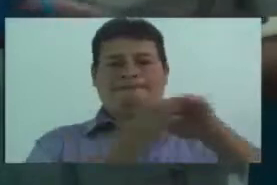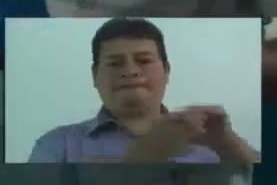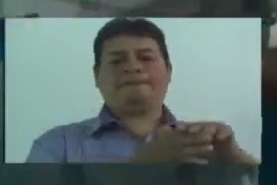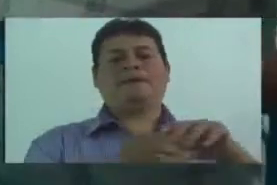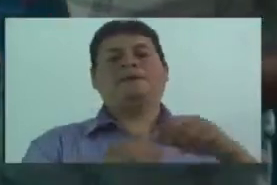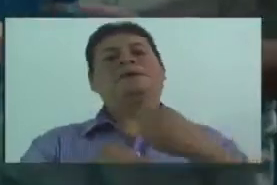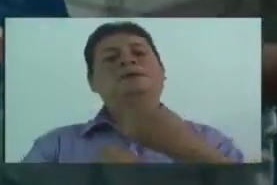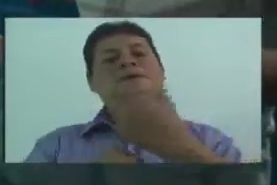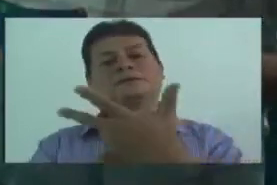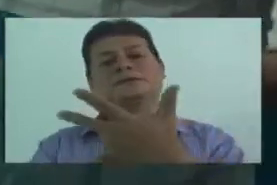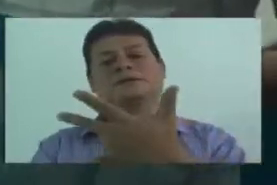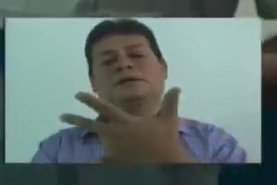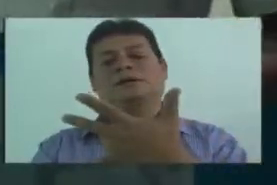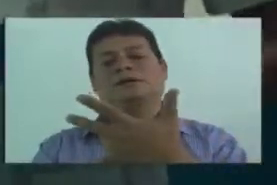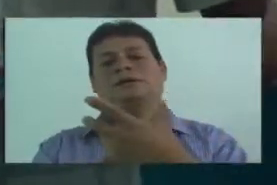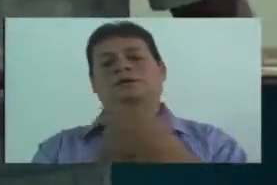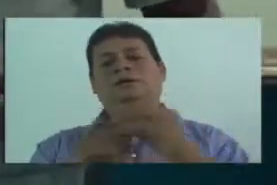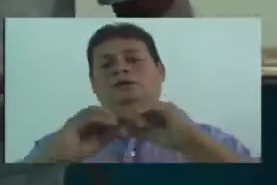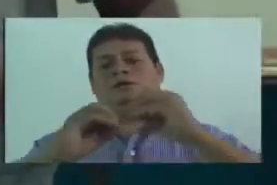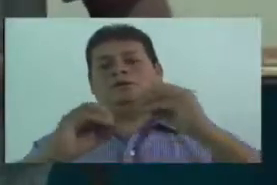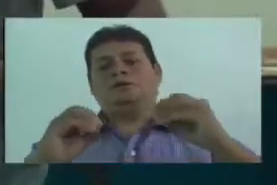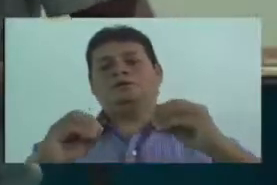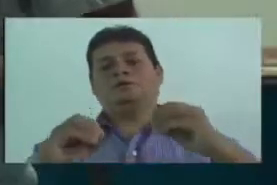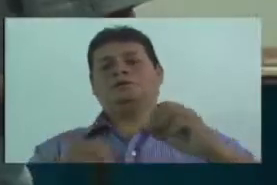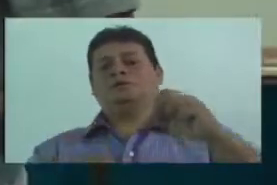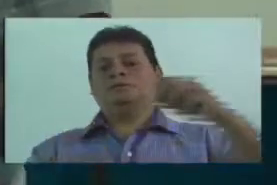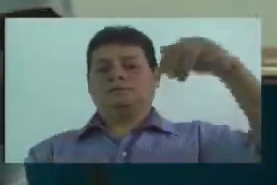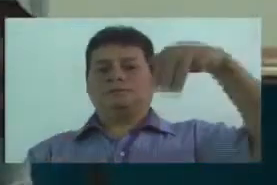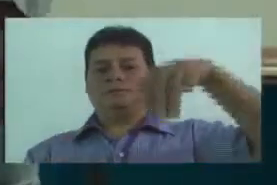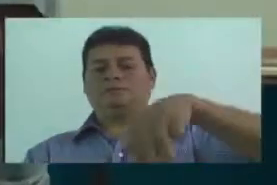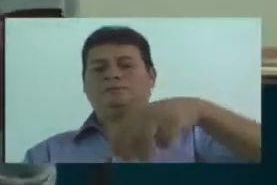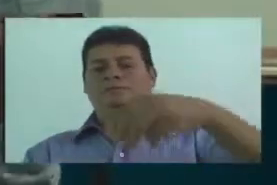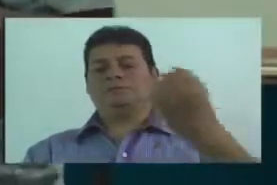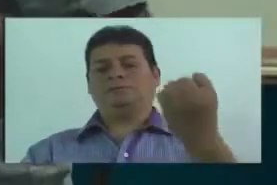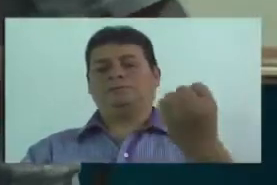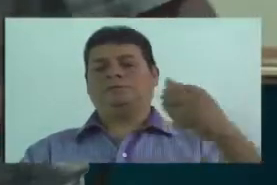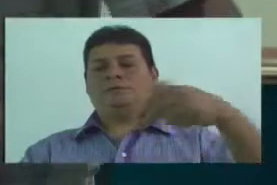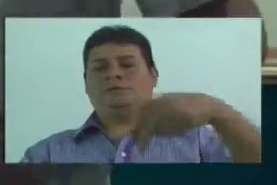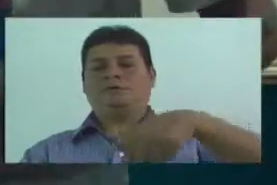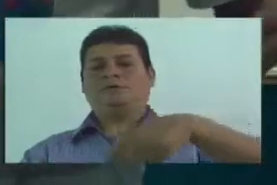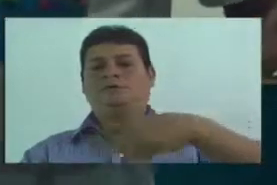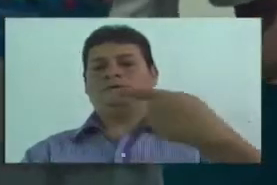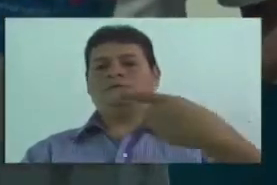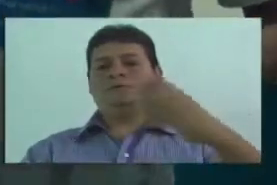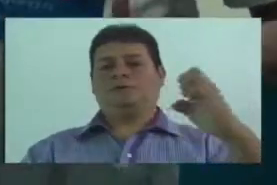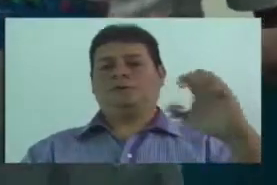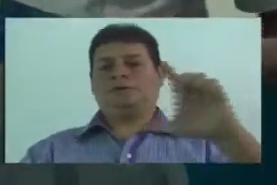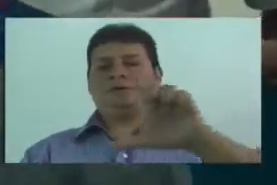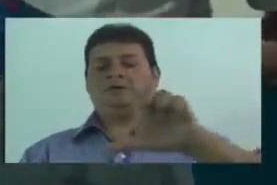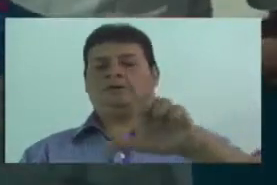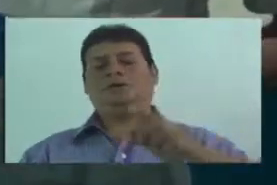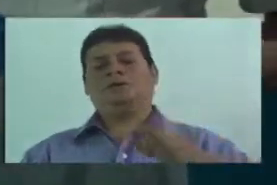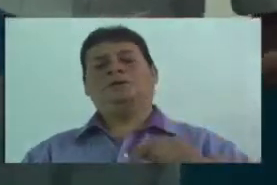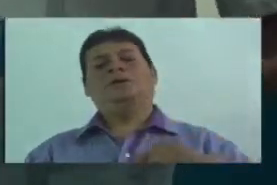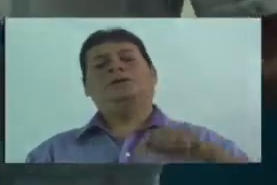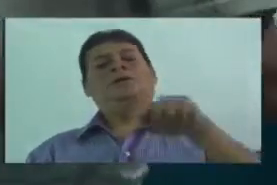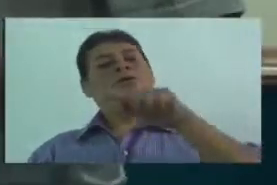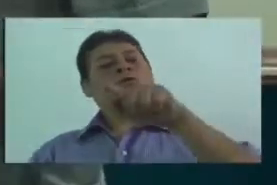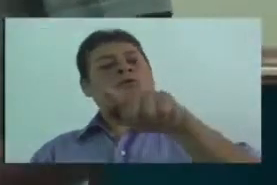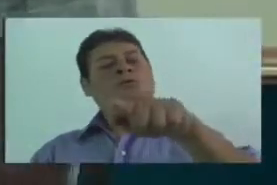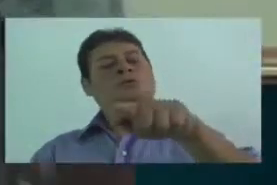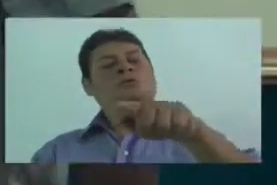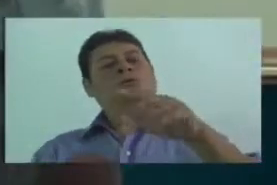tercera oración, Miguel hace una pregunta, hace una interrogante. ¿Tanto quieren volver al cole?, les pregunta a sus